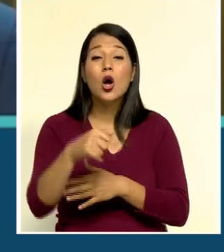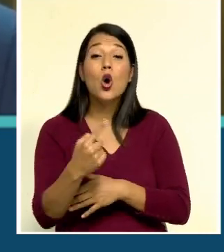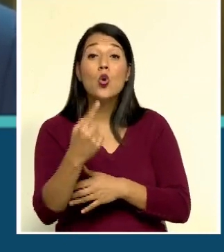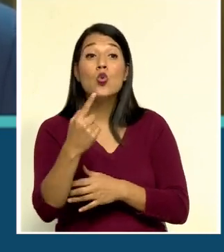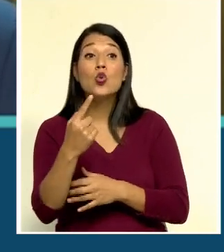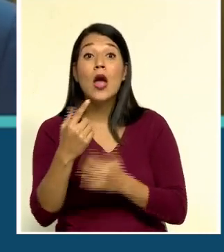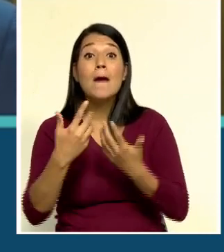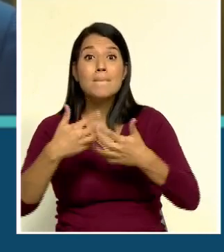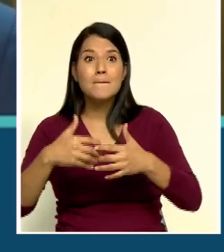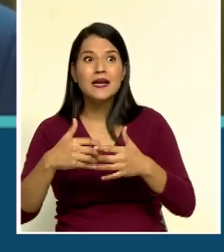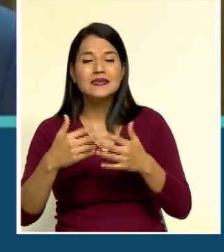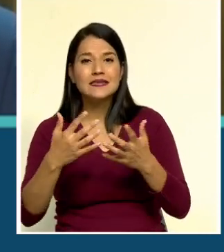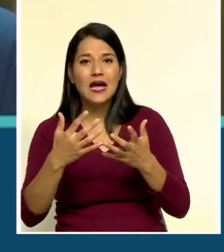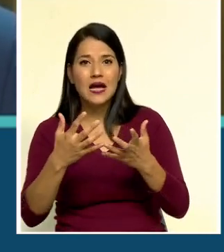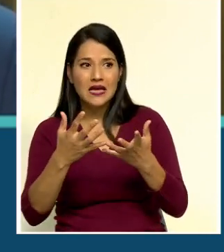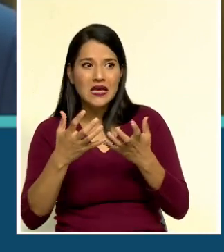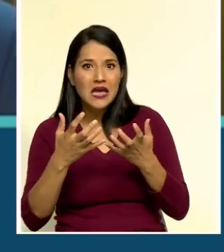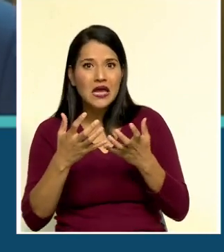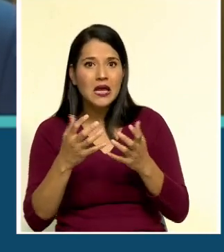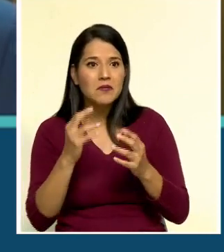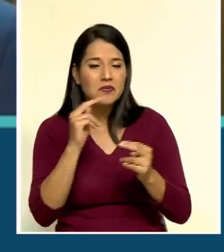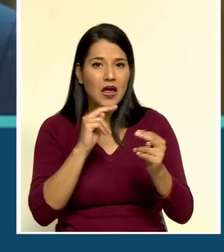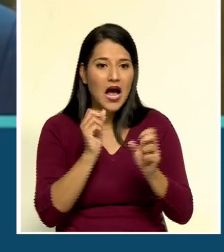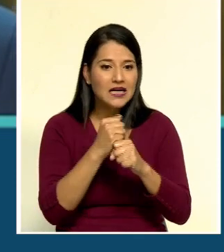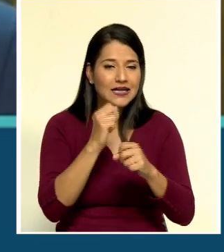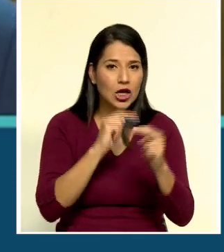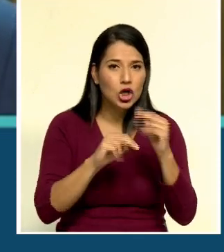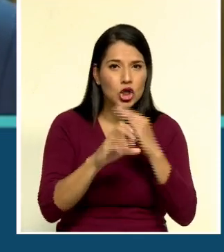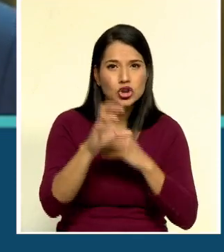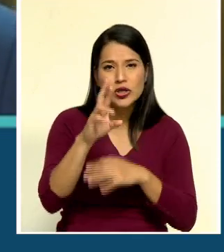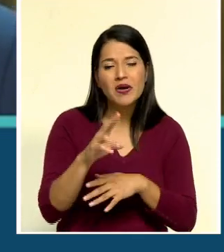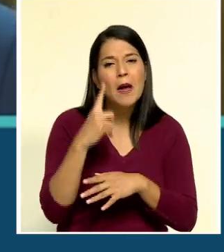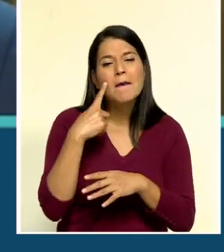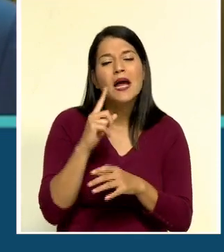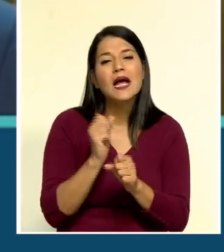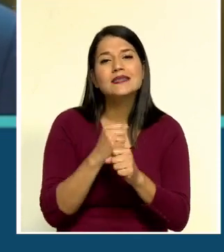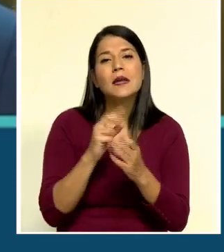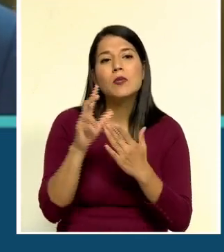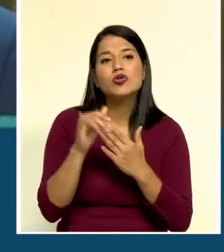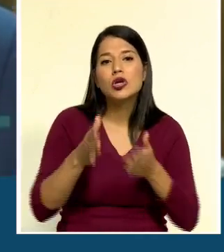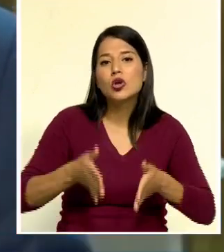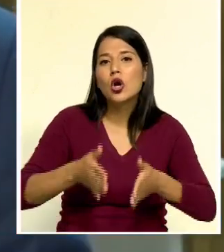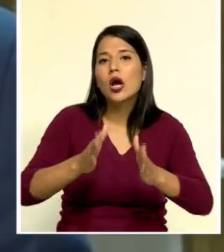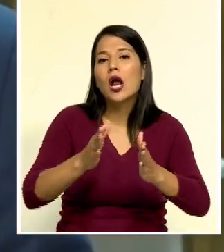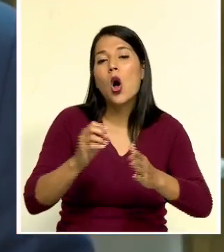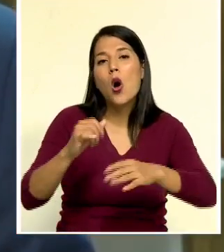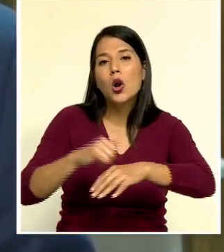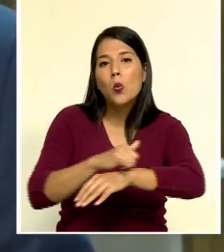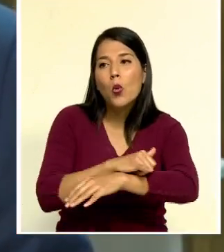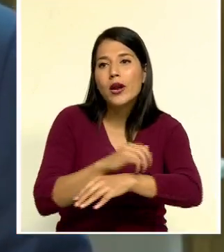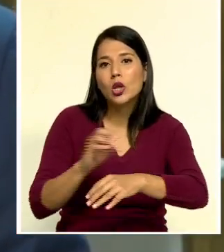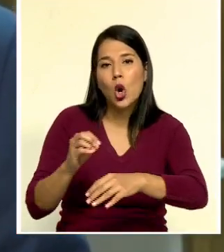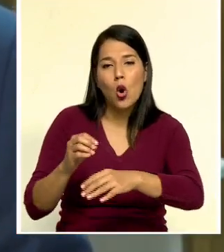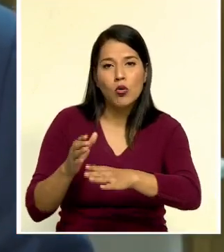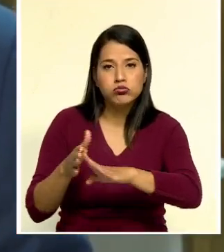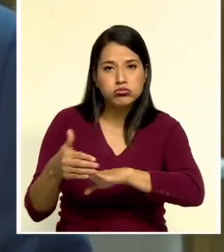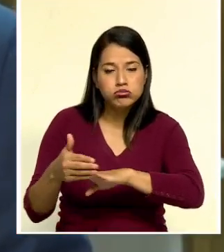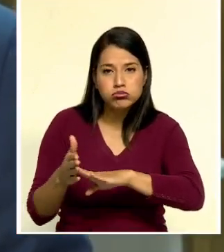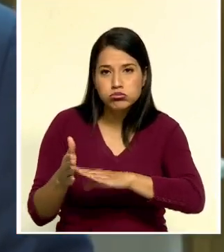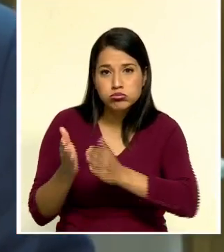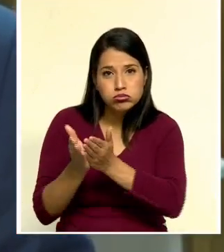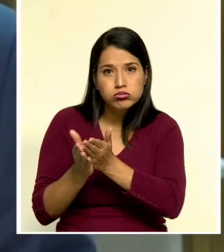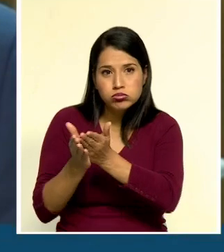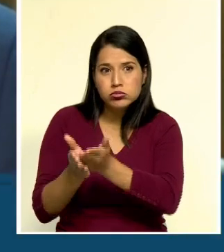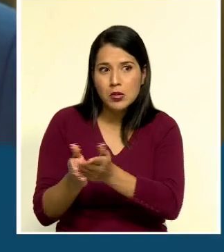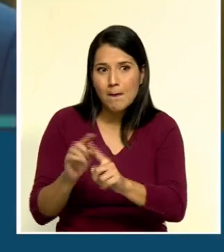ayudarle al Estado a invertir en Costa Rica para hacer un proyecto, una carretera, un aeropuerto o un puerto, y no hay como